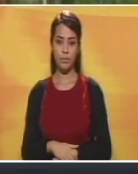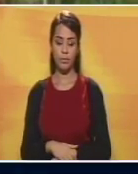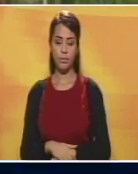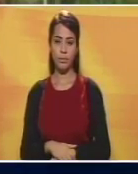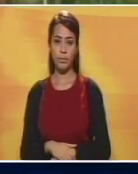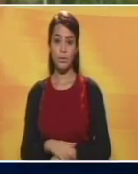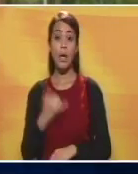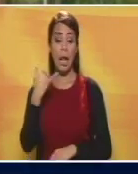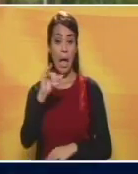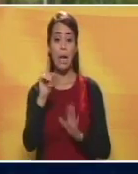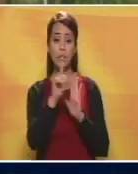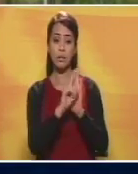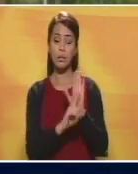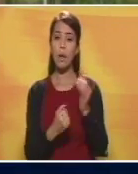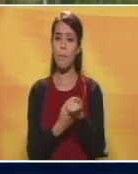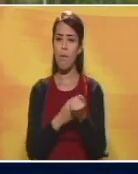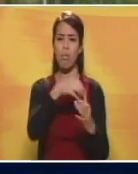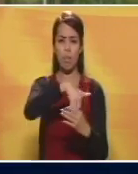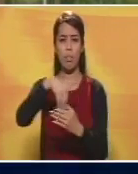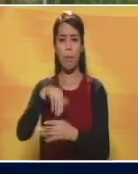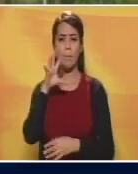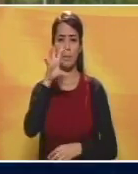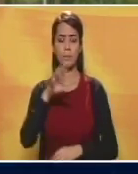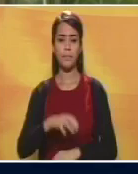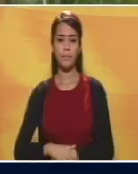Hay amplias garantías electorales en el país.